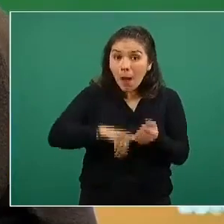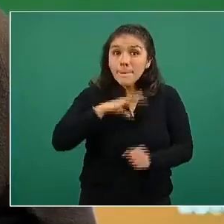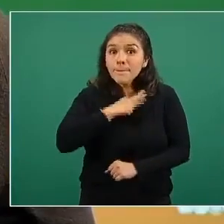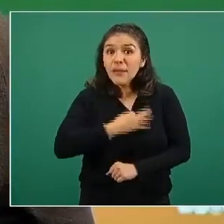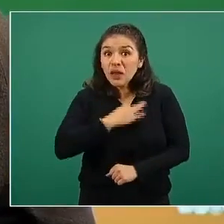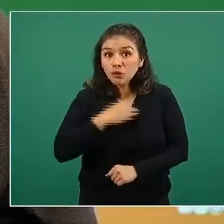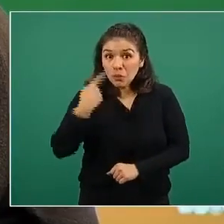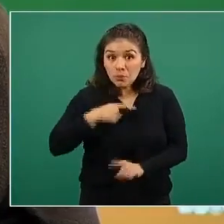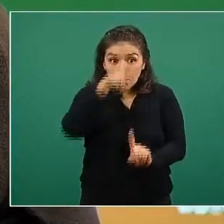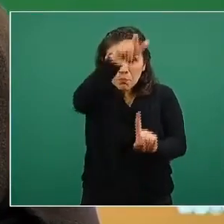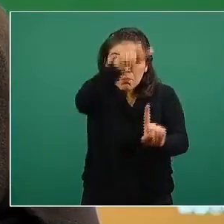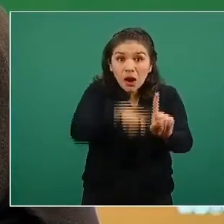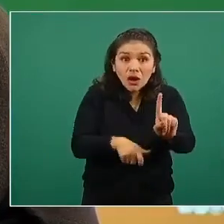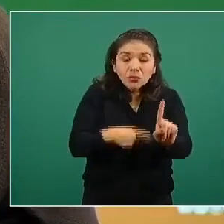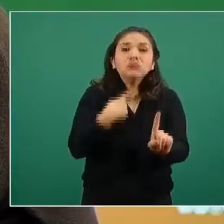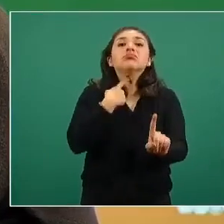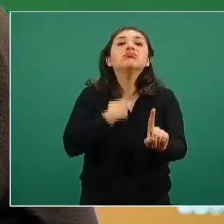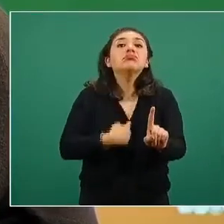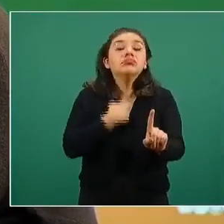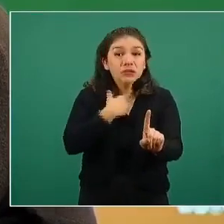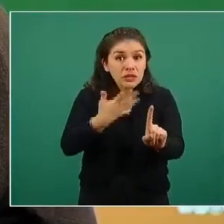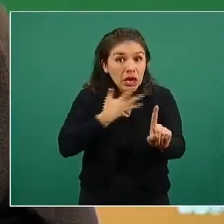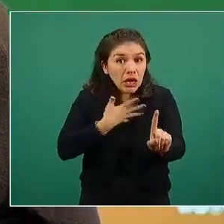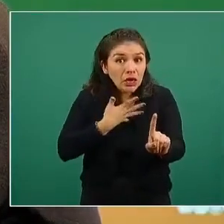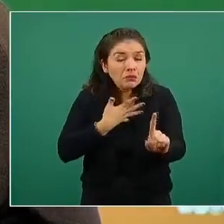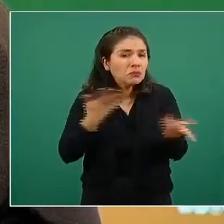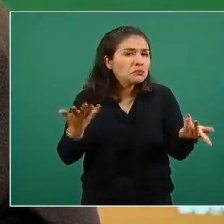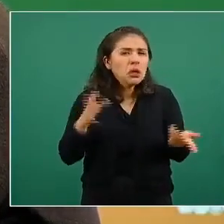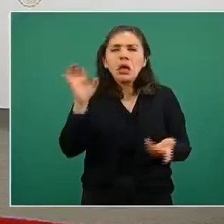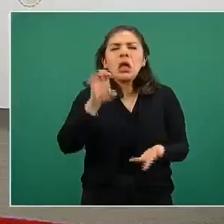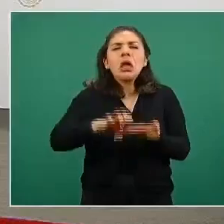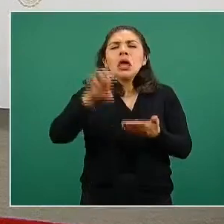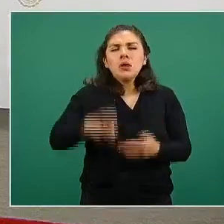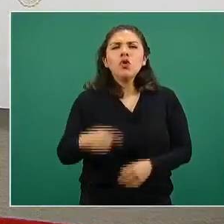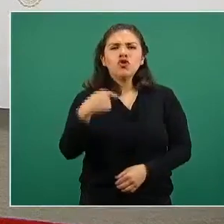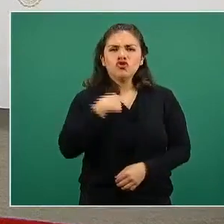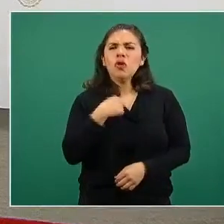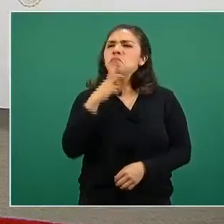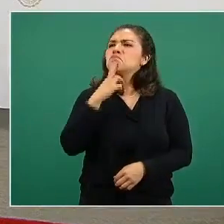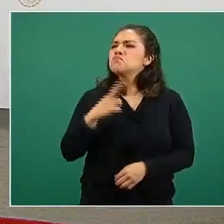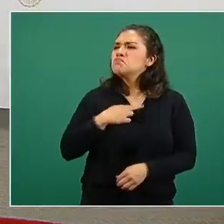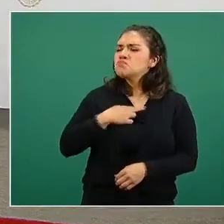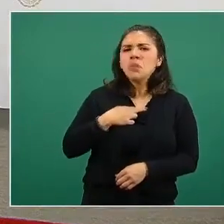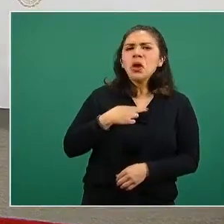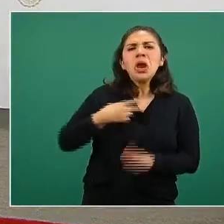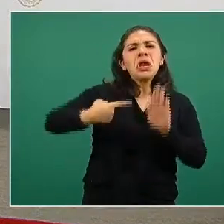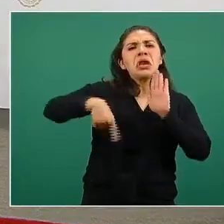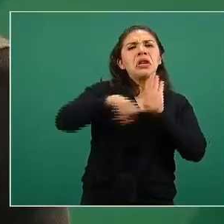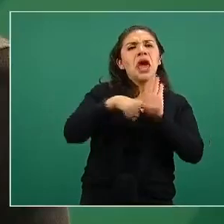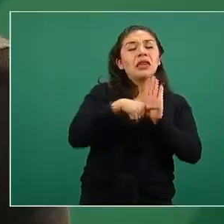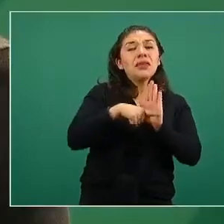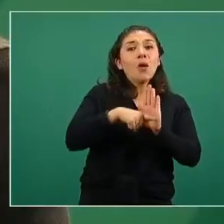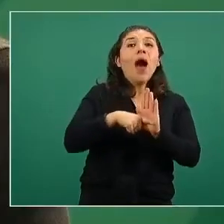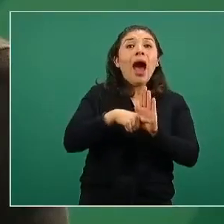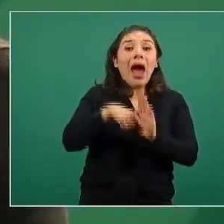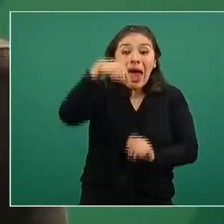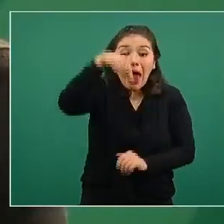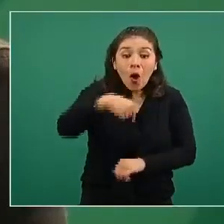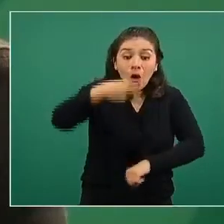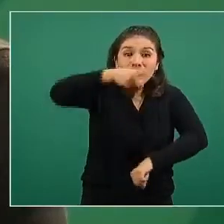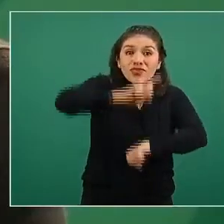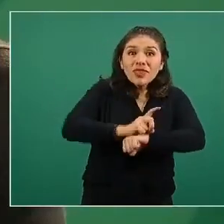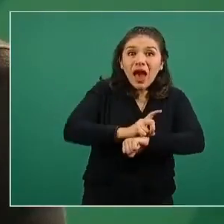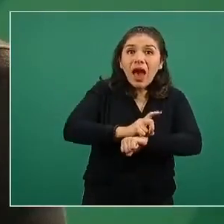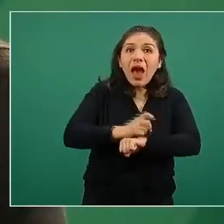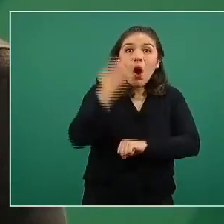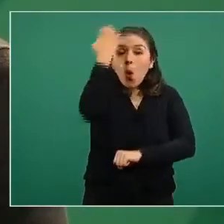en la faringe o en la orofaringe. Si yo obtengo un resultado negativo, quiere decir que en ese momento, o sea, en